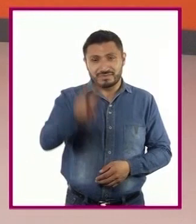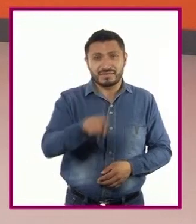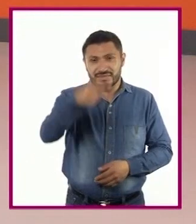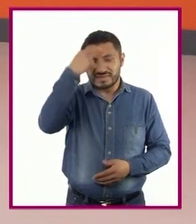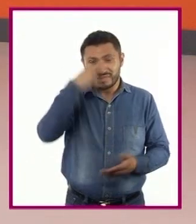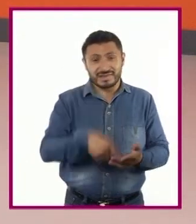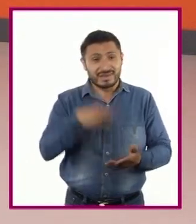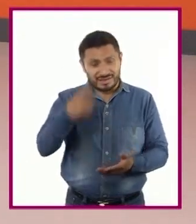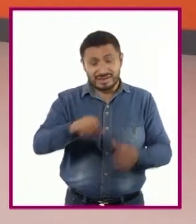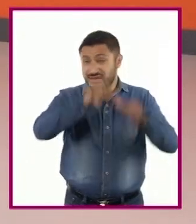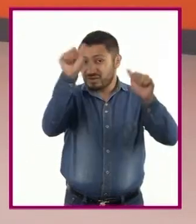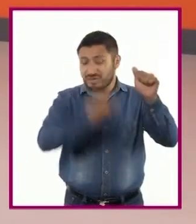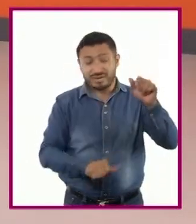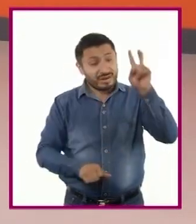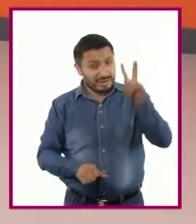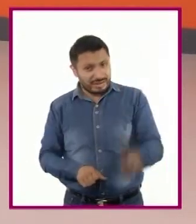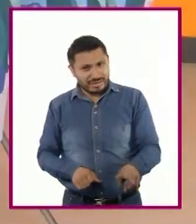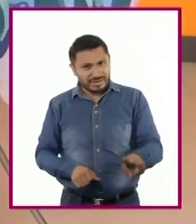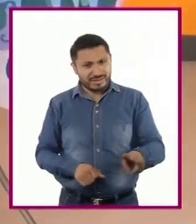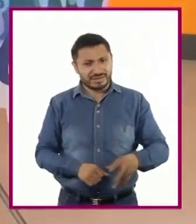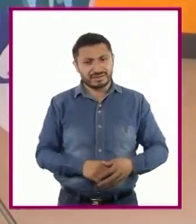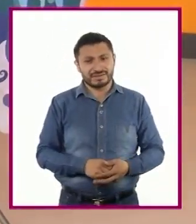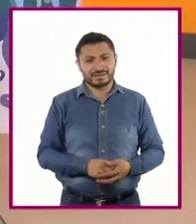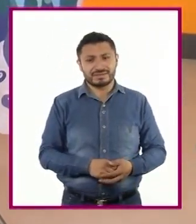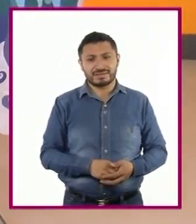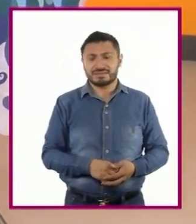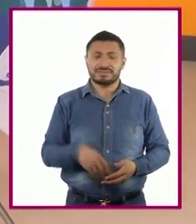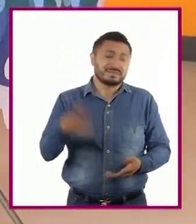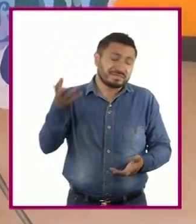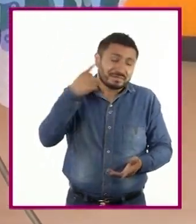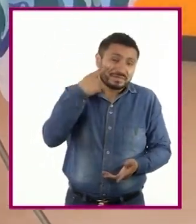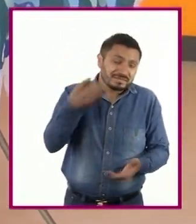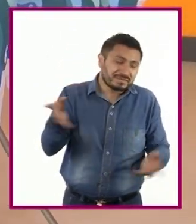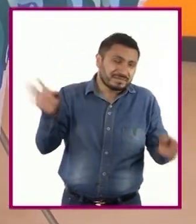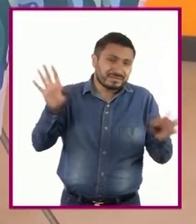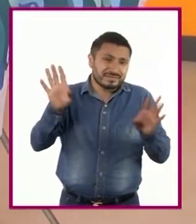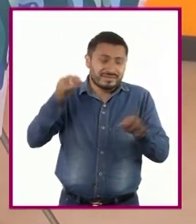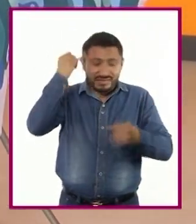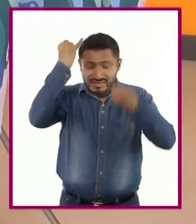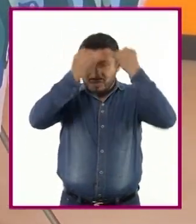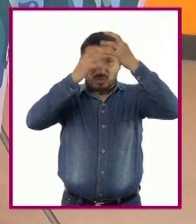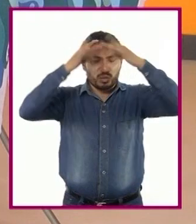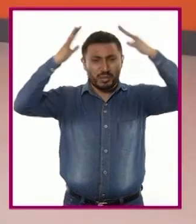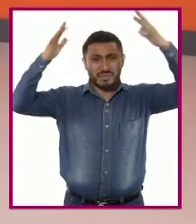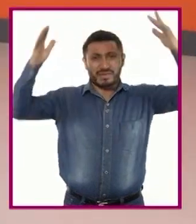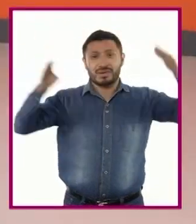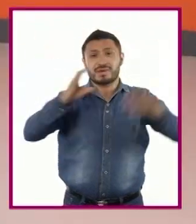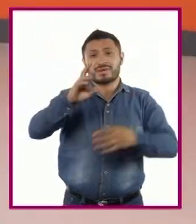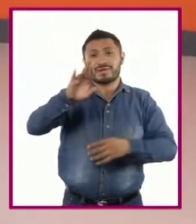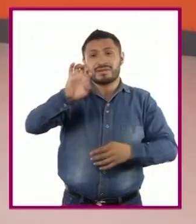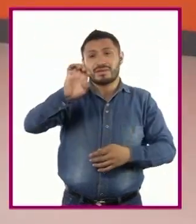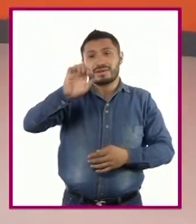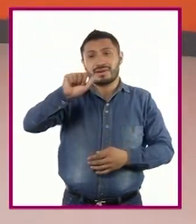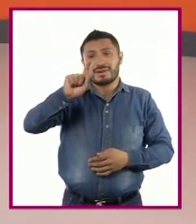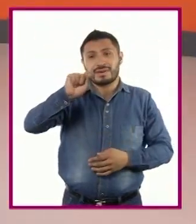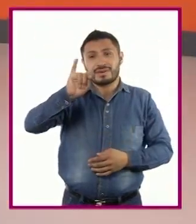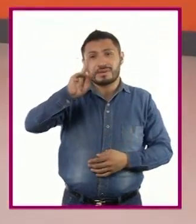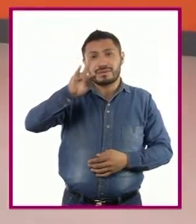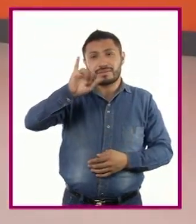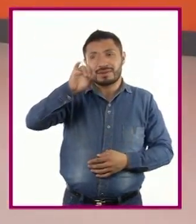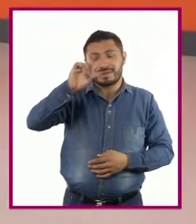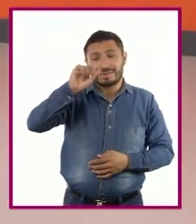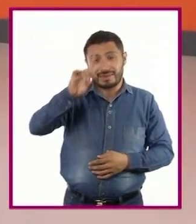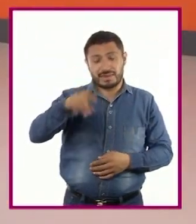esto es hacer arte, Manuel? Pues mira, la creatividad se estimula en buena